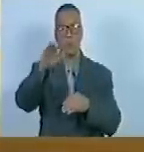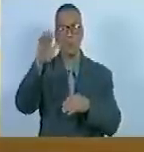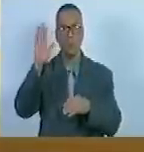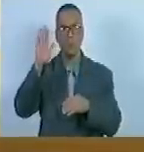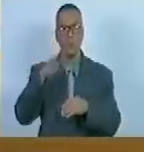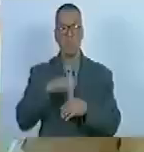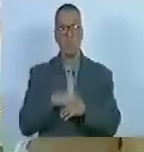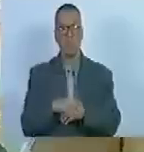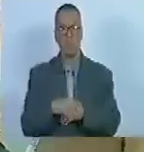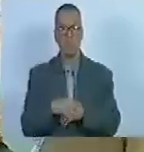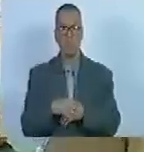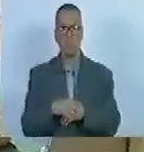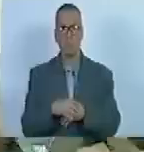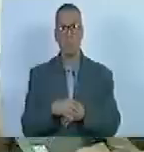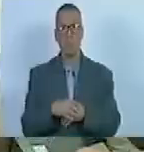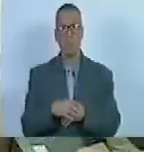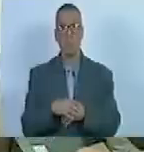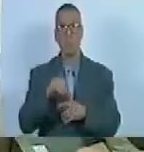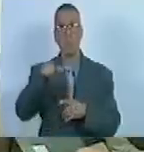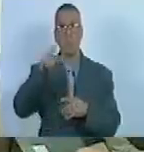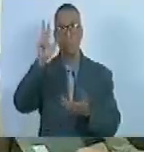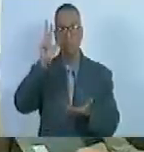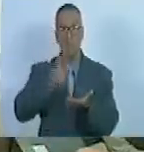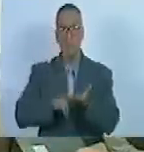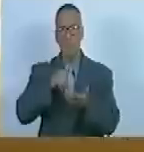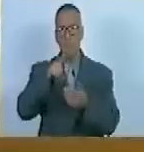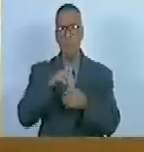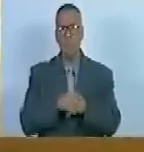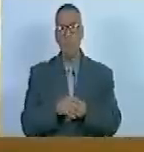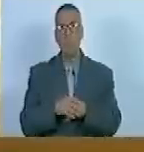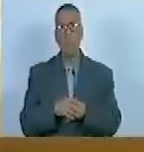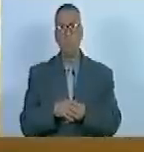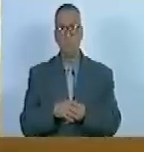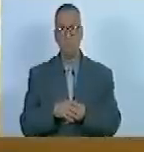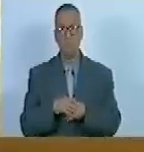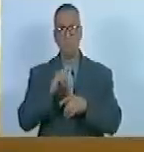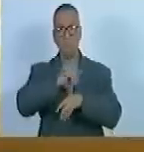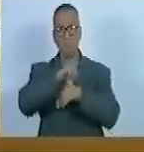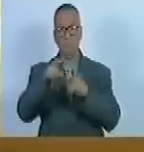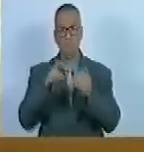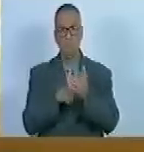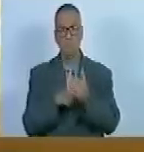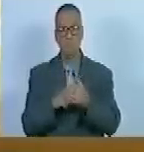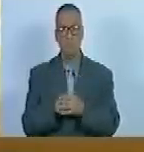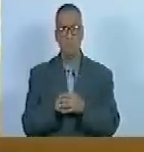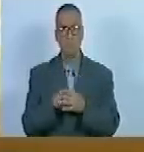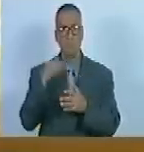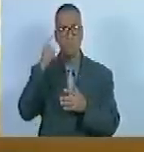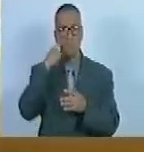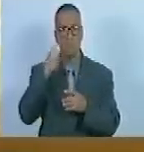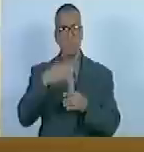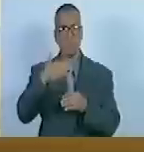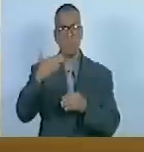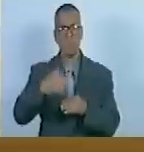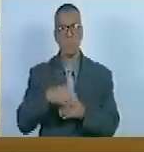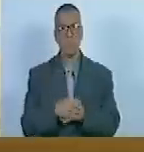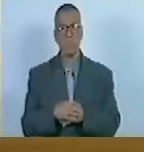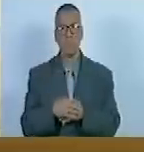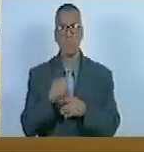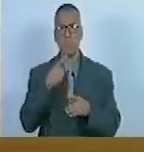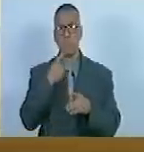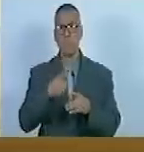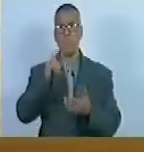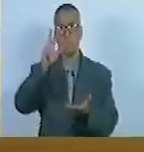de costumbre. Queda aprobado por unanimidad. En consecuencia, se